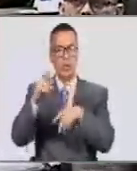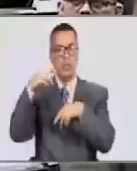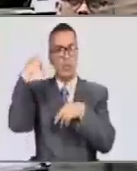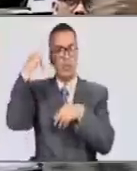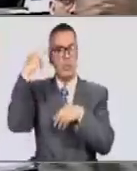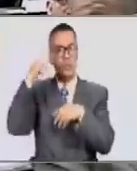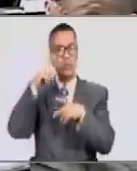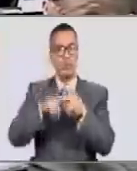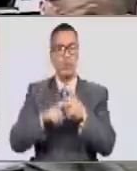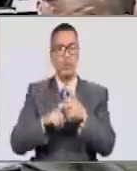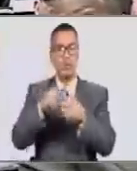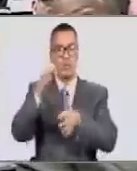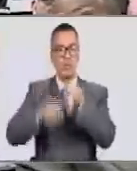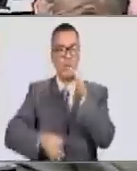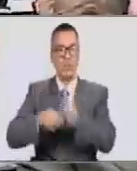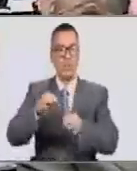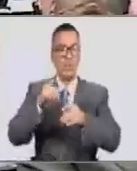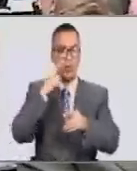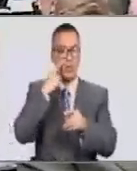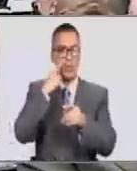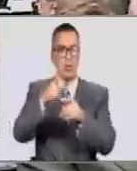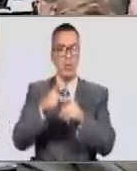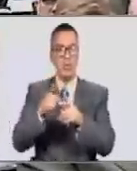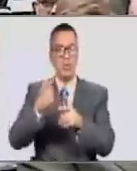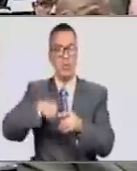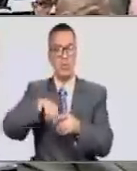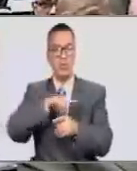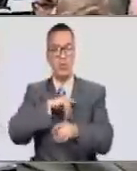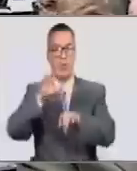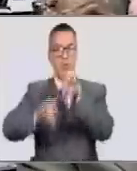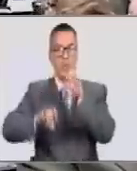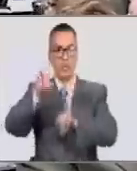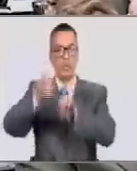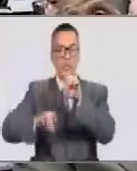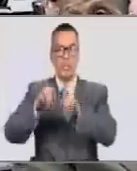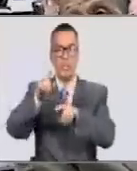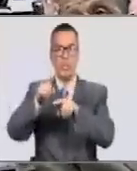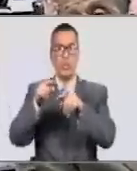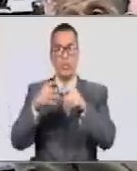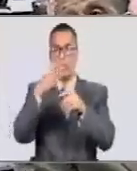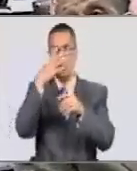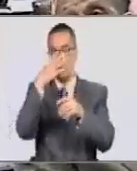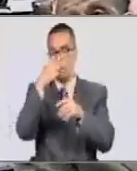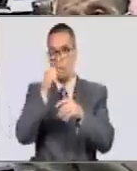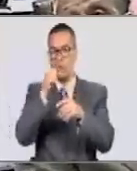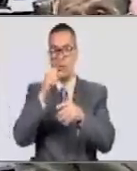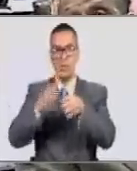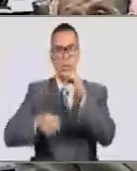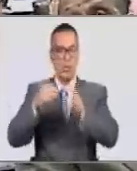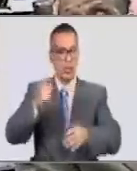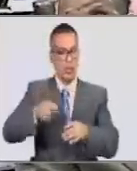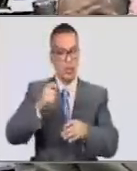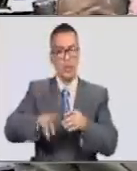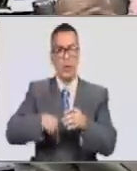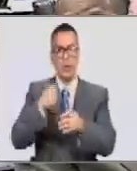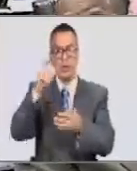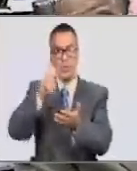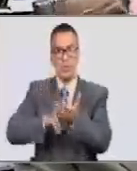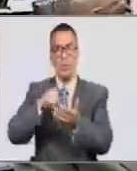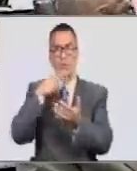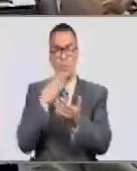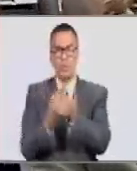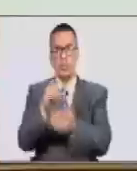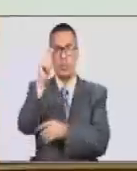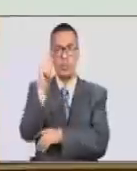el diputado. Pero desde el punto de vista de lo que nosotros hemos evaluado, incluso lo que entendemos de lo jurídico, pensamos que así se puede aprobar.